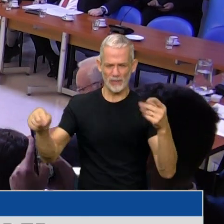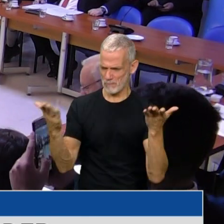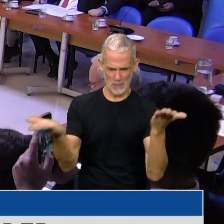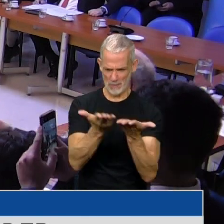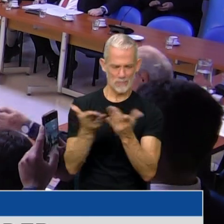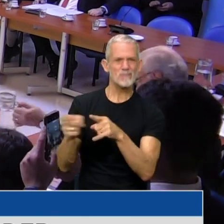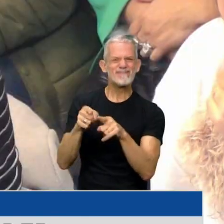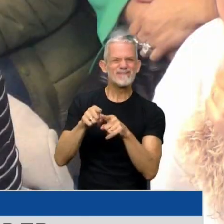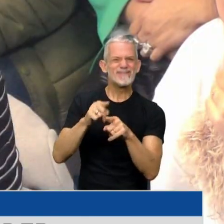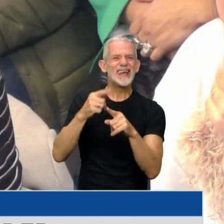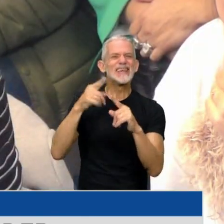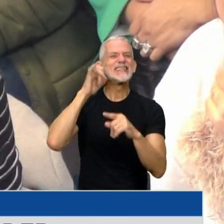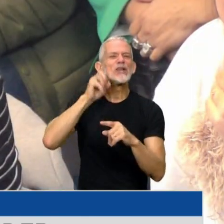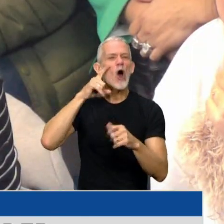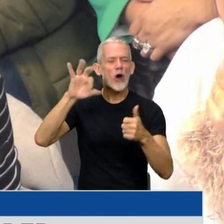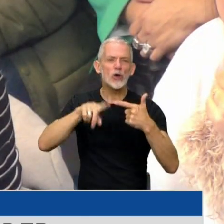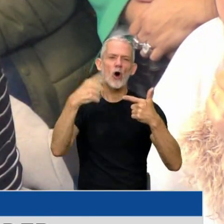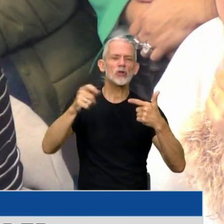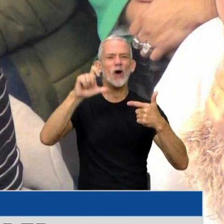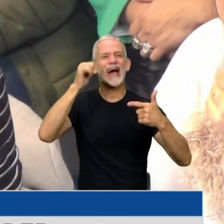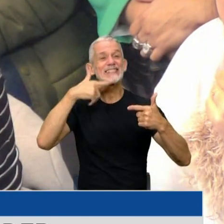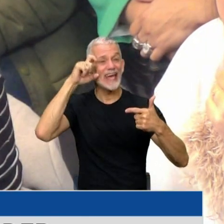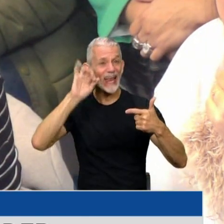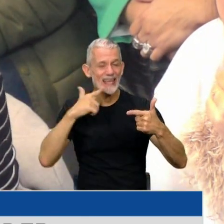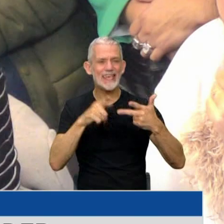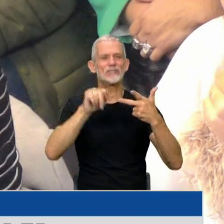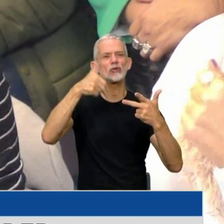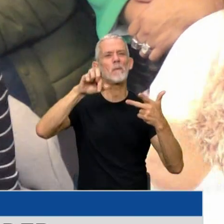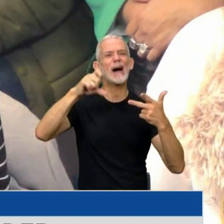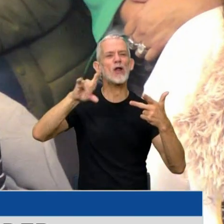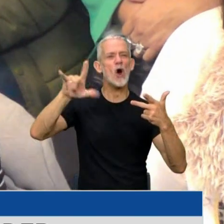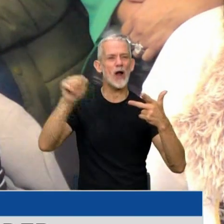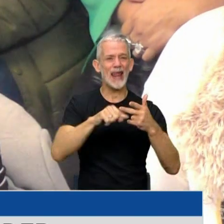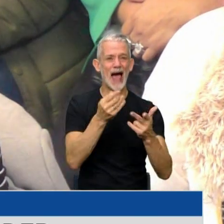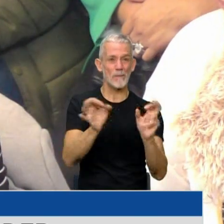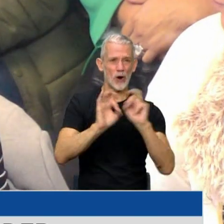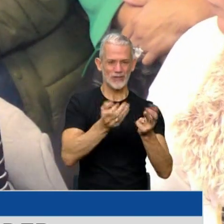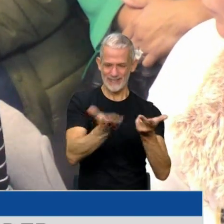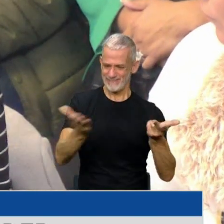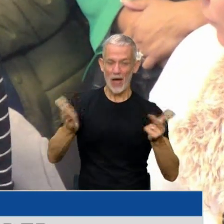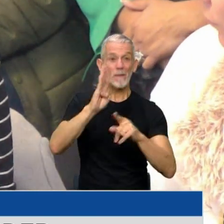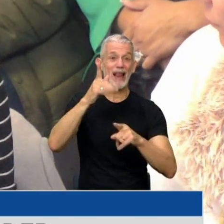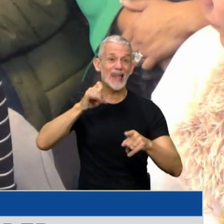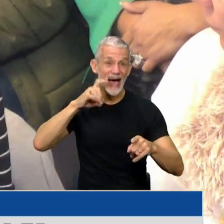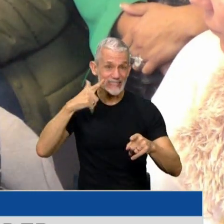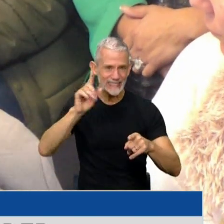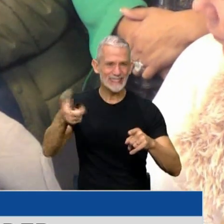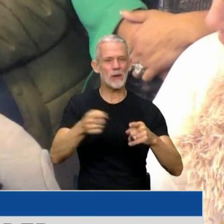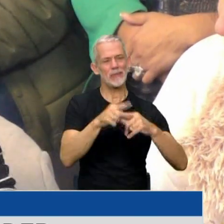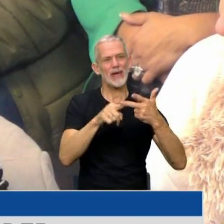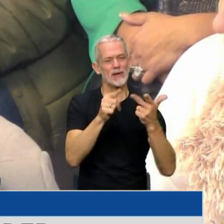de la diputada Ginocchio, otro de Caselles, otro de Parola, de distintos momentos, Baldassi.